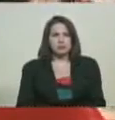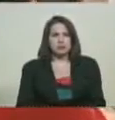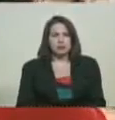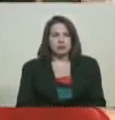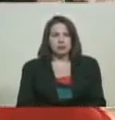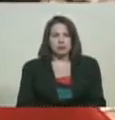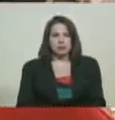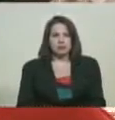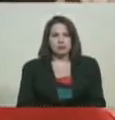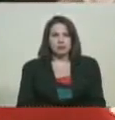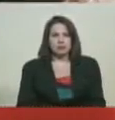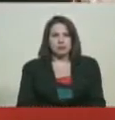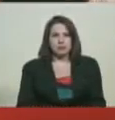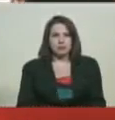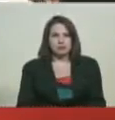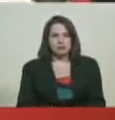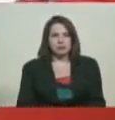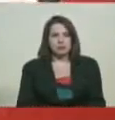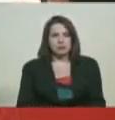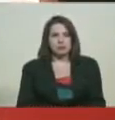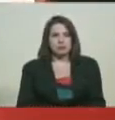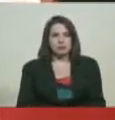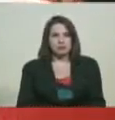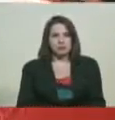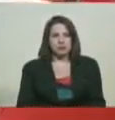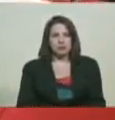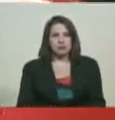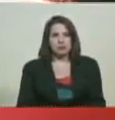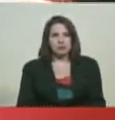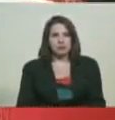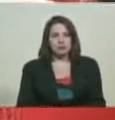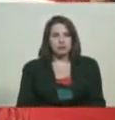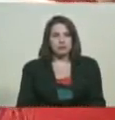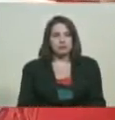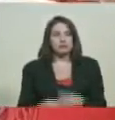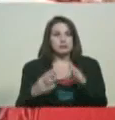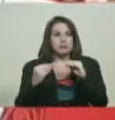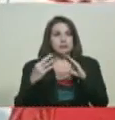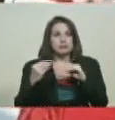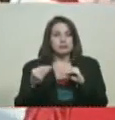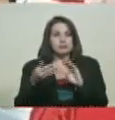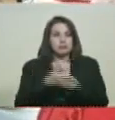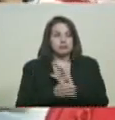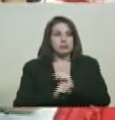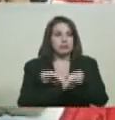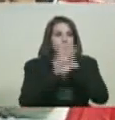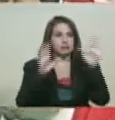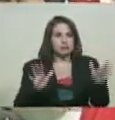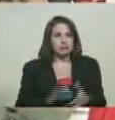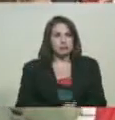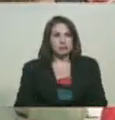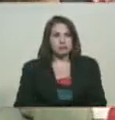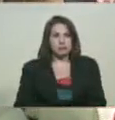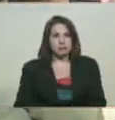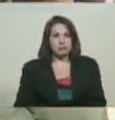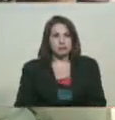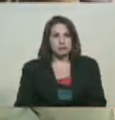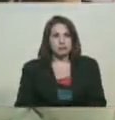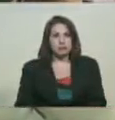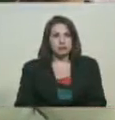así o más claro como dirían por oriente verdad como que dice en oriente